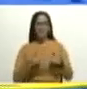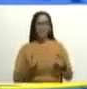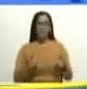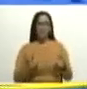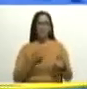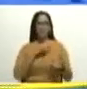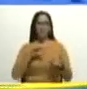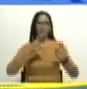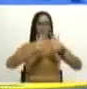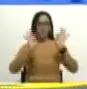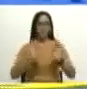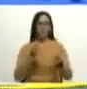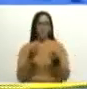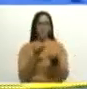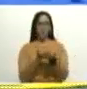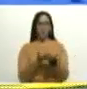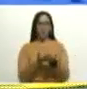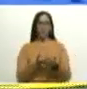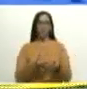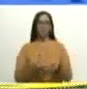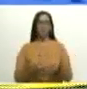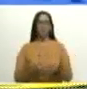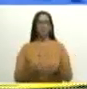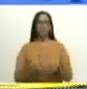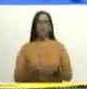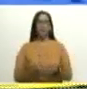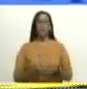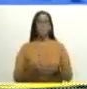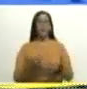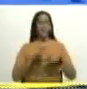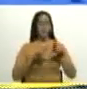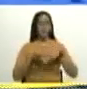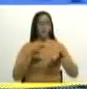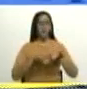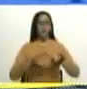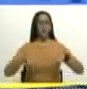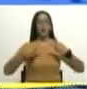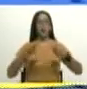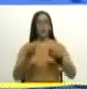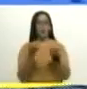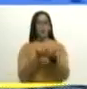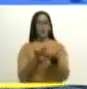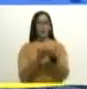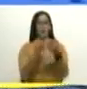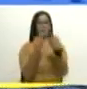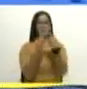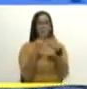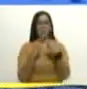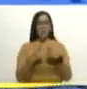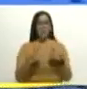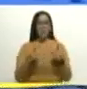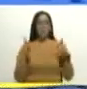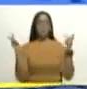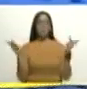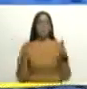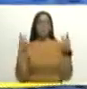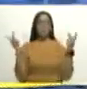de nuestro modelo económico para construir una nueva economía diversificada y